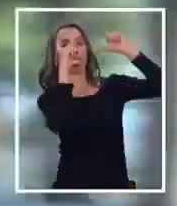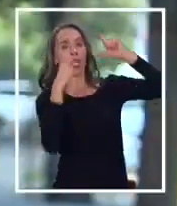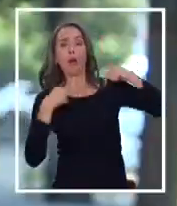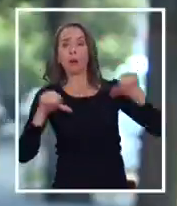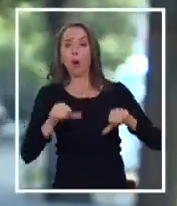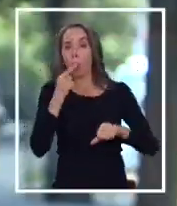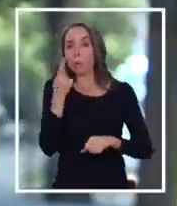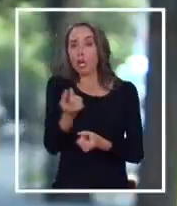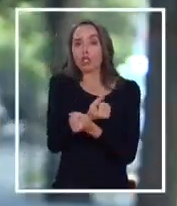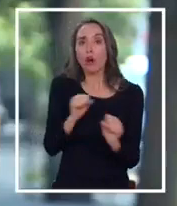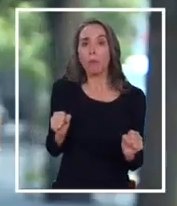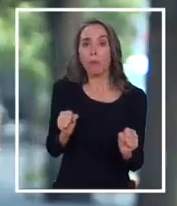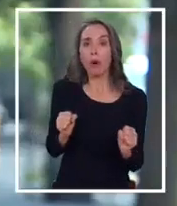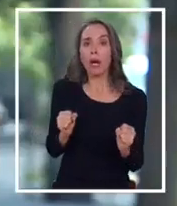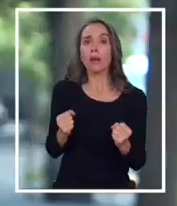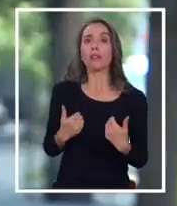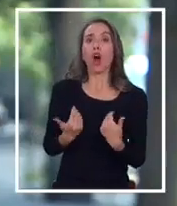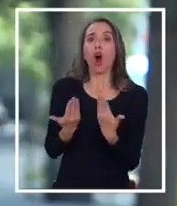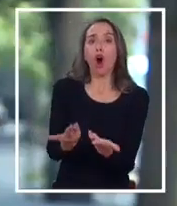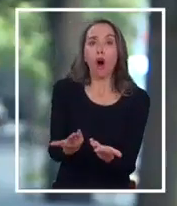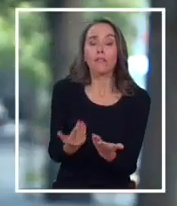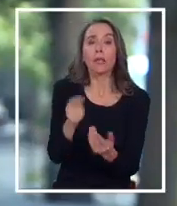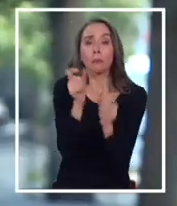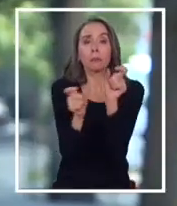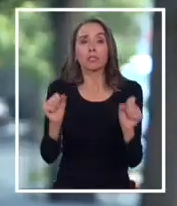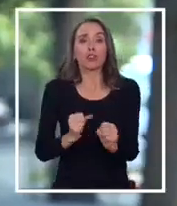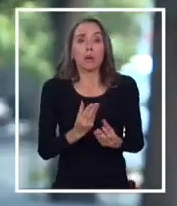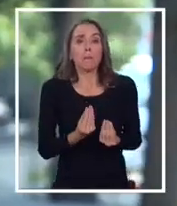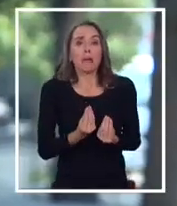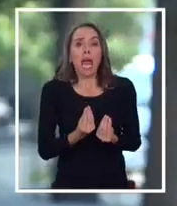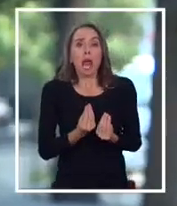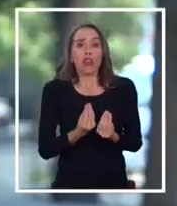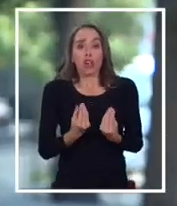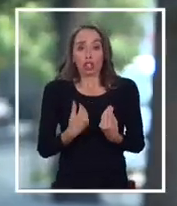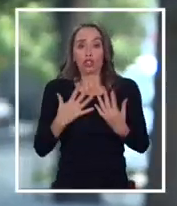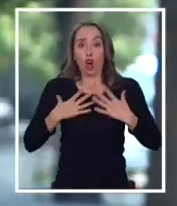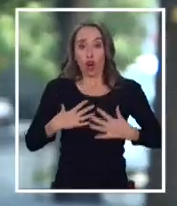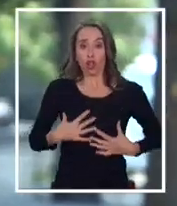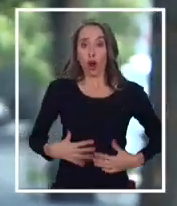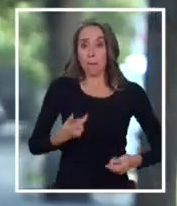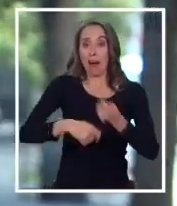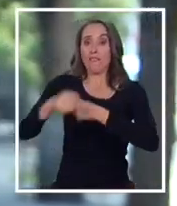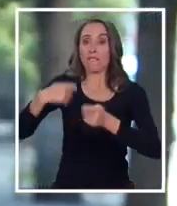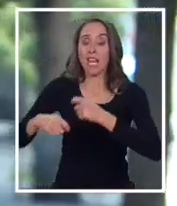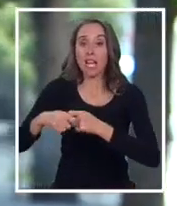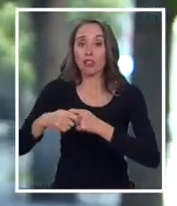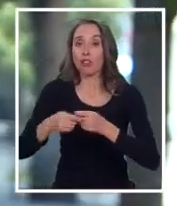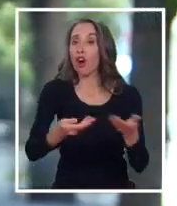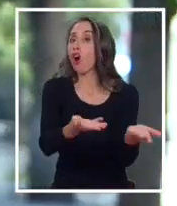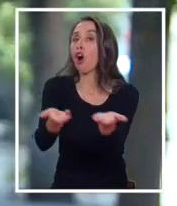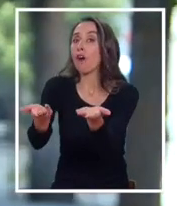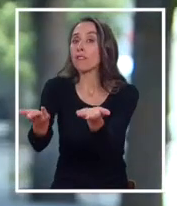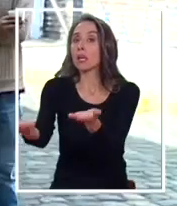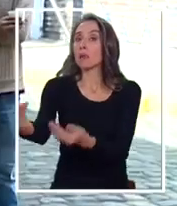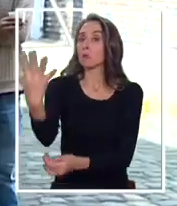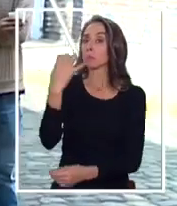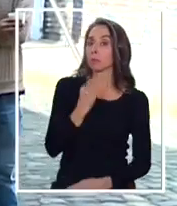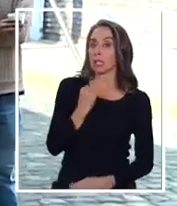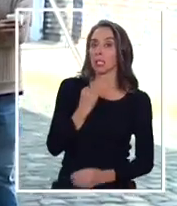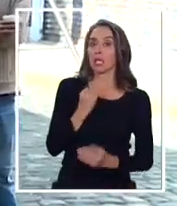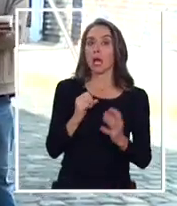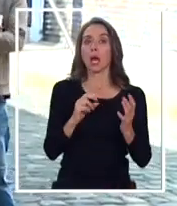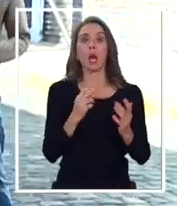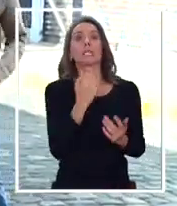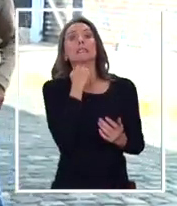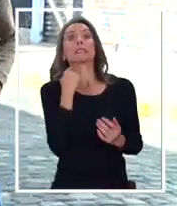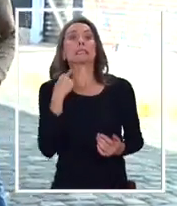tampoco se puede ofrecer también existe el miedo o sea el riesgo de ofrecer ropa y de repente que te pillen ido y meterse en algo que es